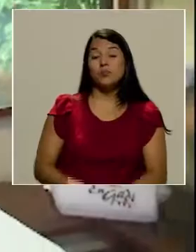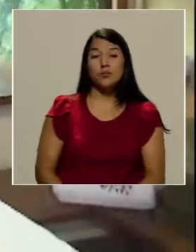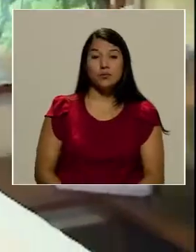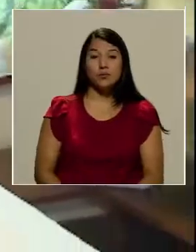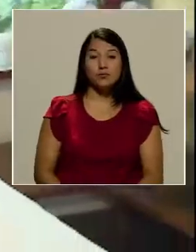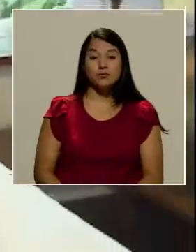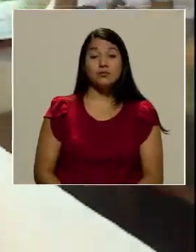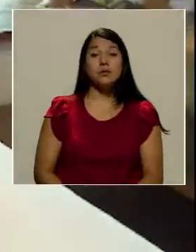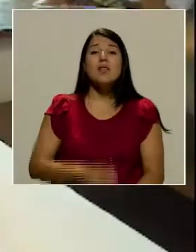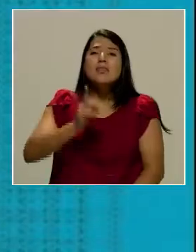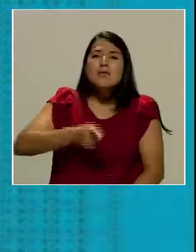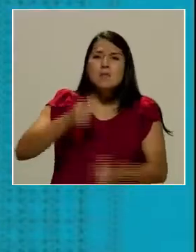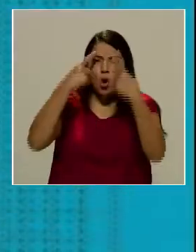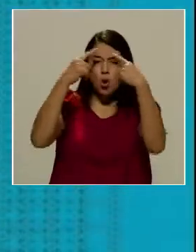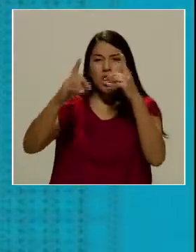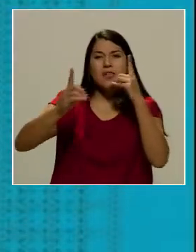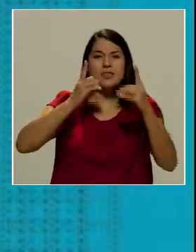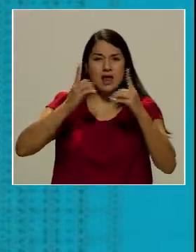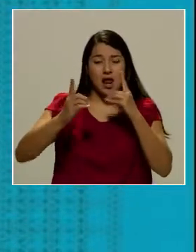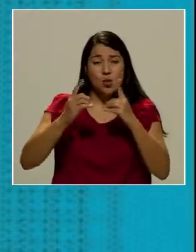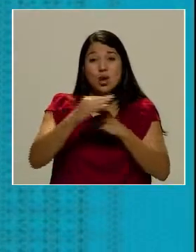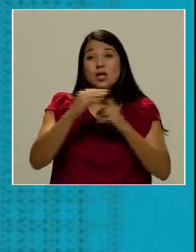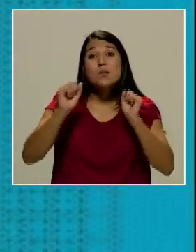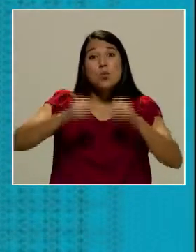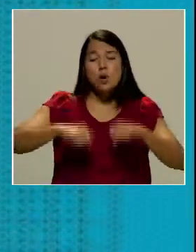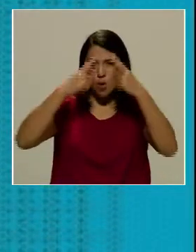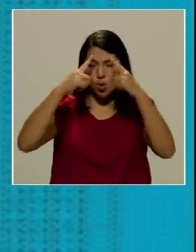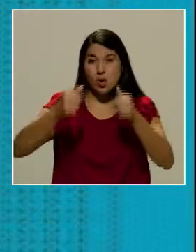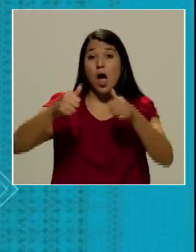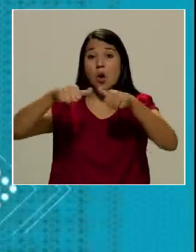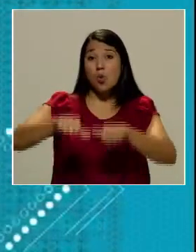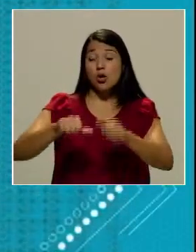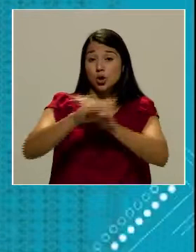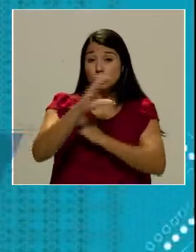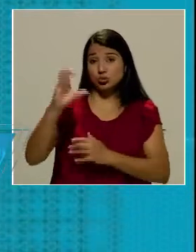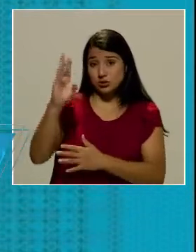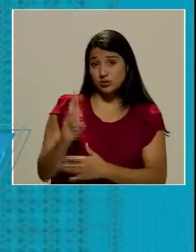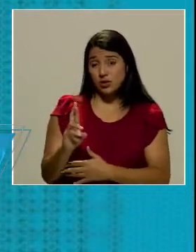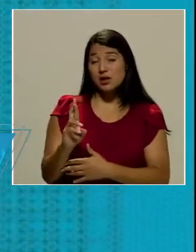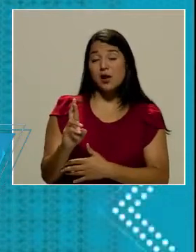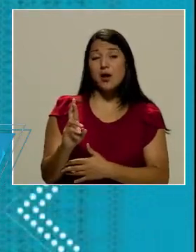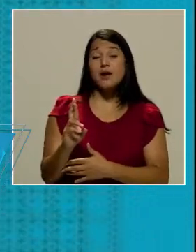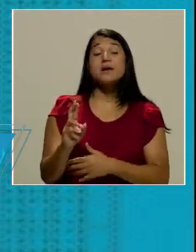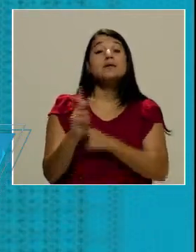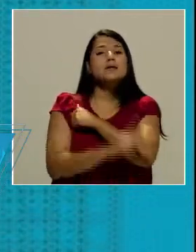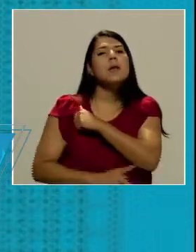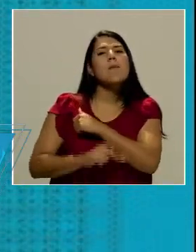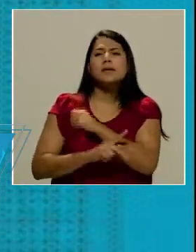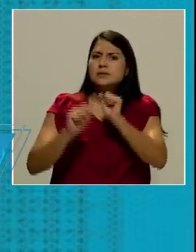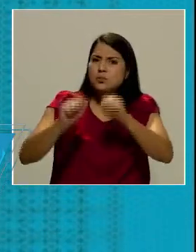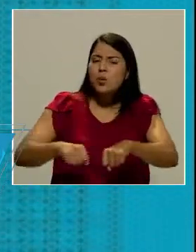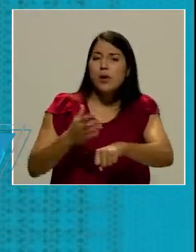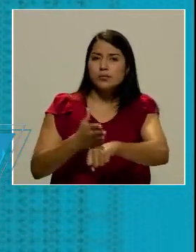Que establezcamos diálogos en los cuales podamos llegar a un acuerdo a nivel nacional, en los que el país pueda